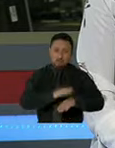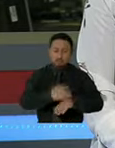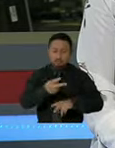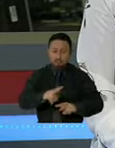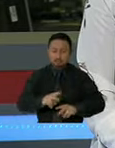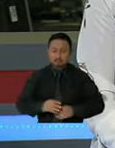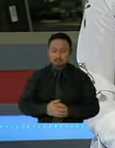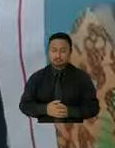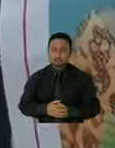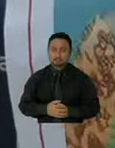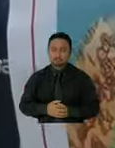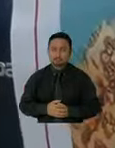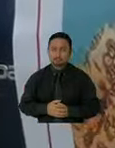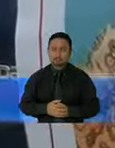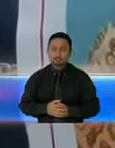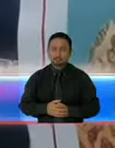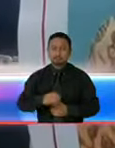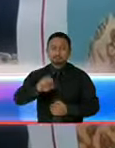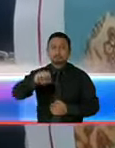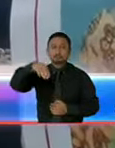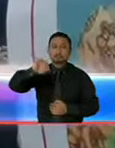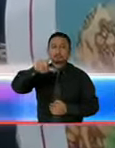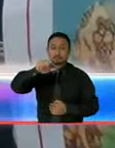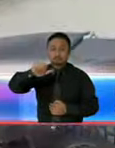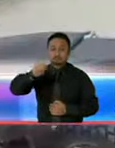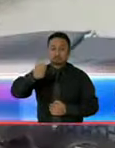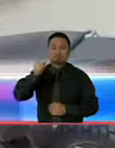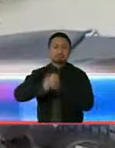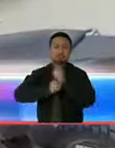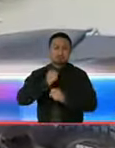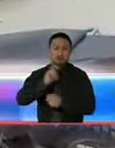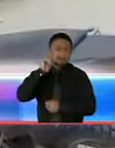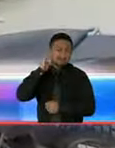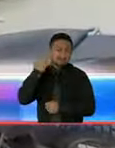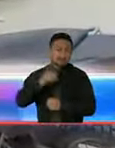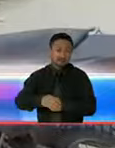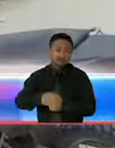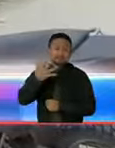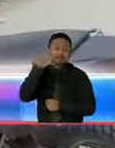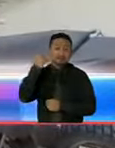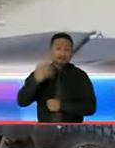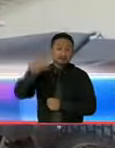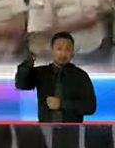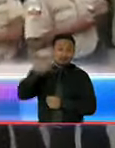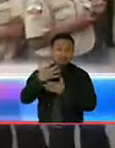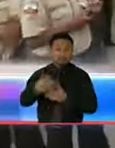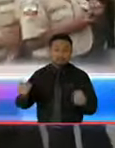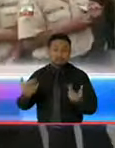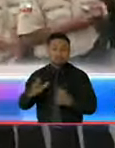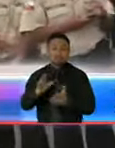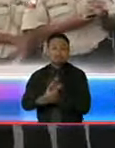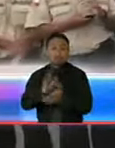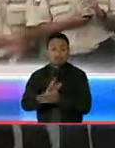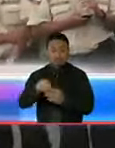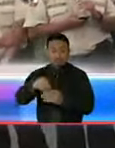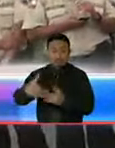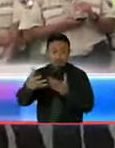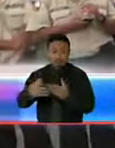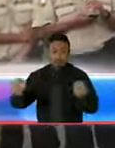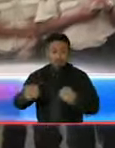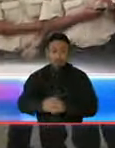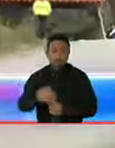hecho. Emilia Benavides, menor de 10 años de edad, quien desapareció hace 5 días en las afueras de la escuela en donde estudiaba en